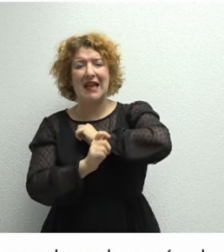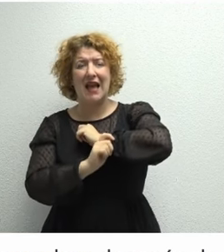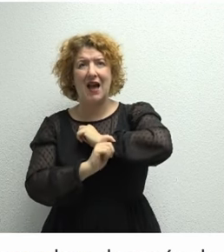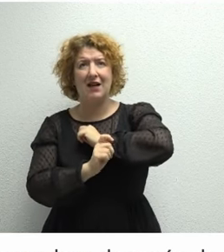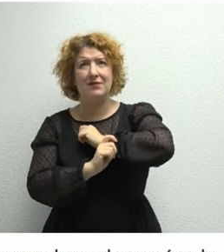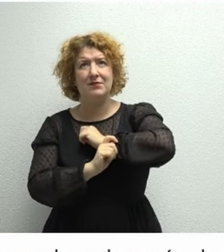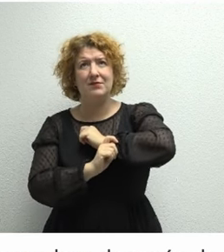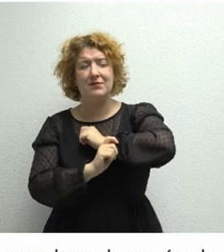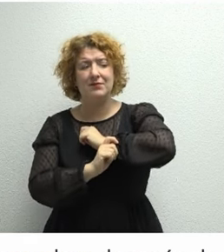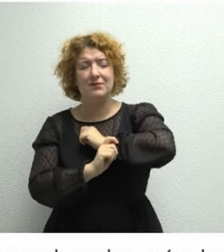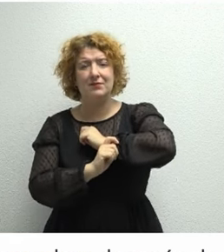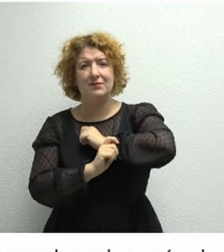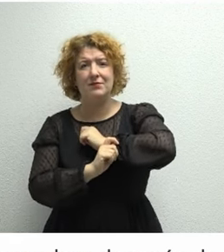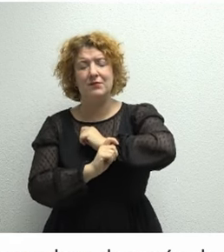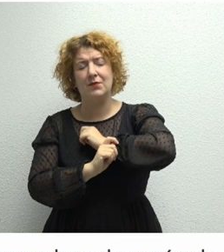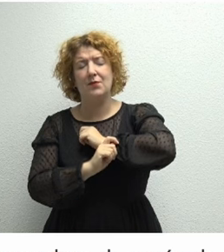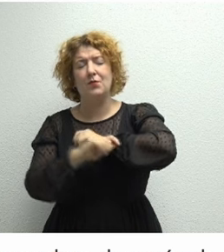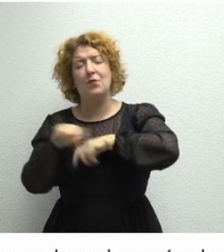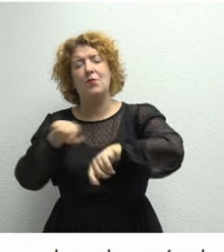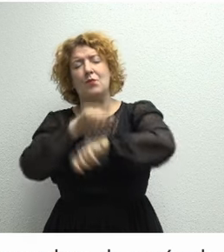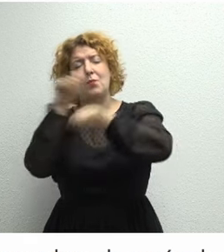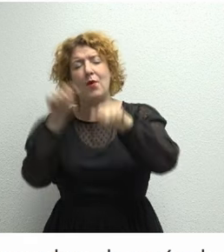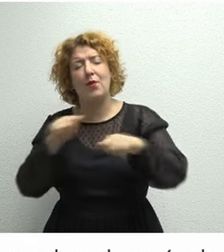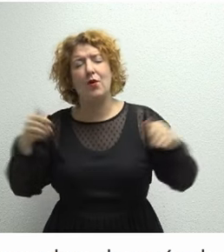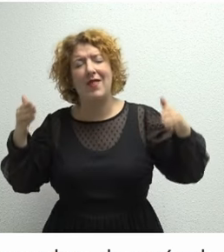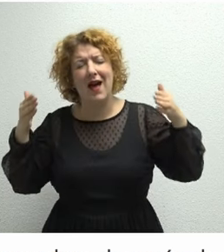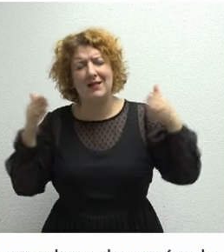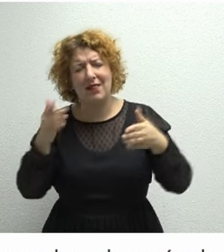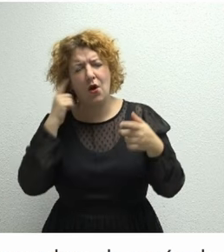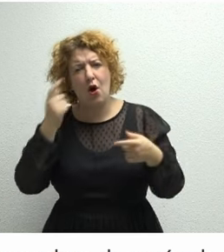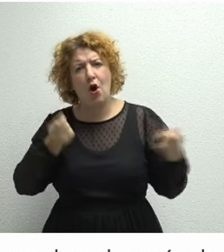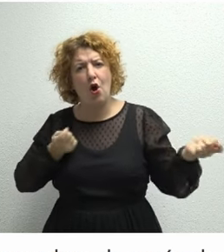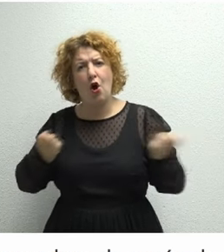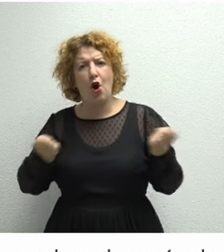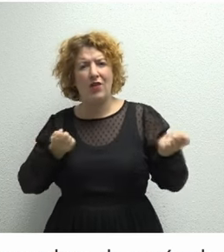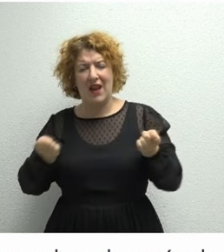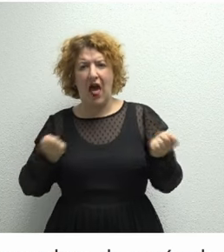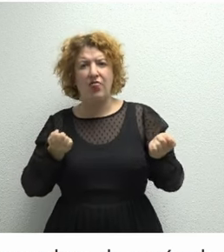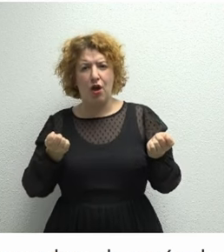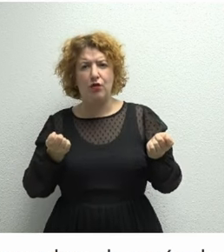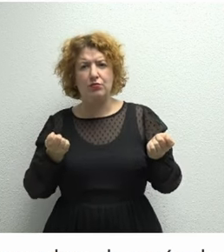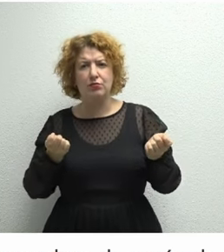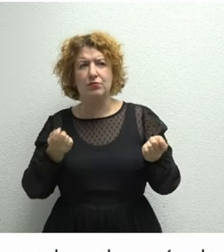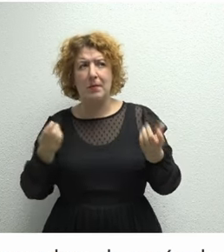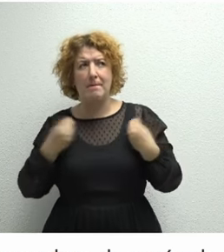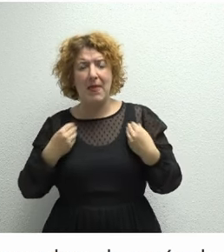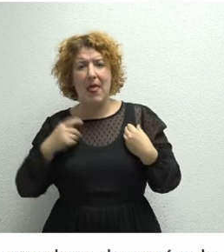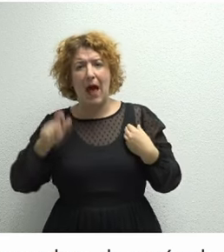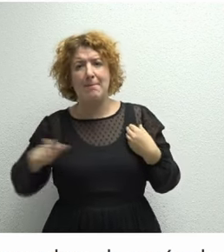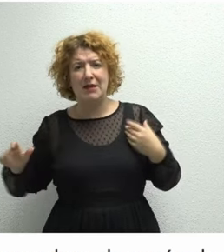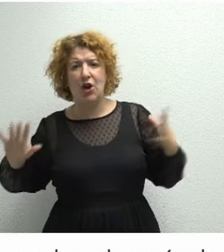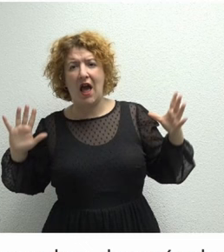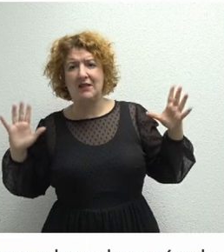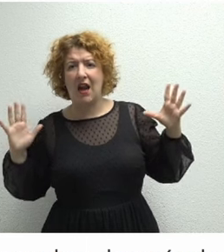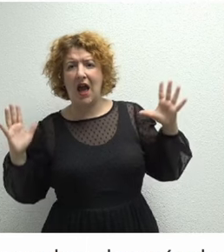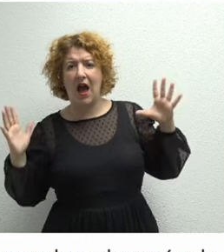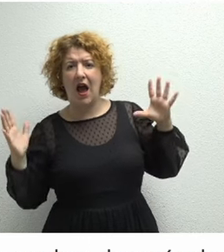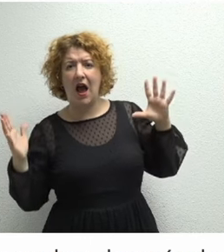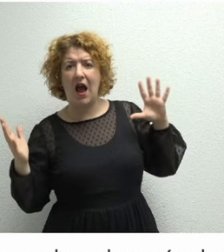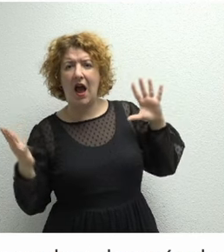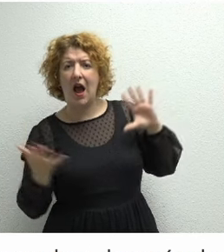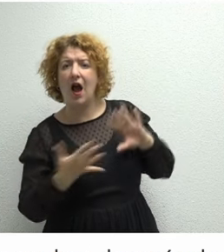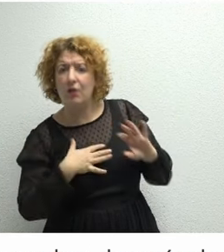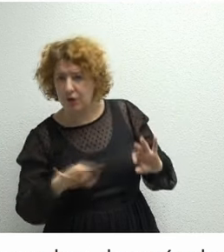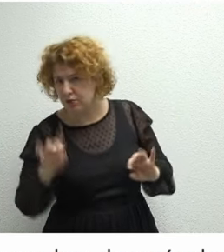al menos había un modelo de atención un modelo de coordinación que podía realmente transformar la vida de las personas hay que ser